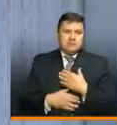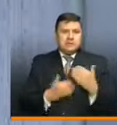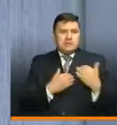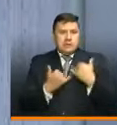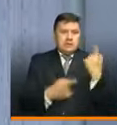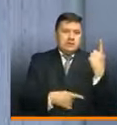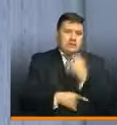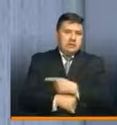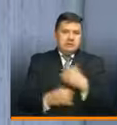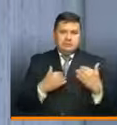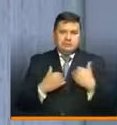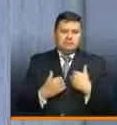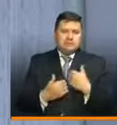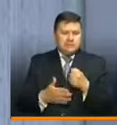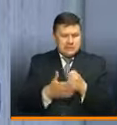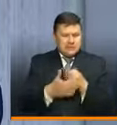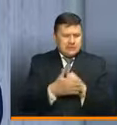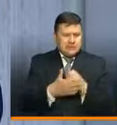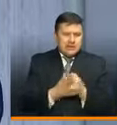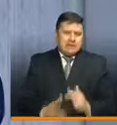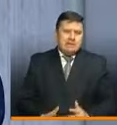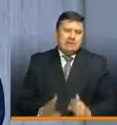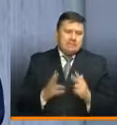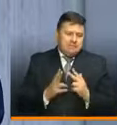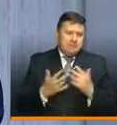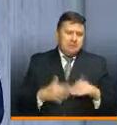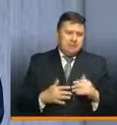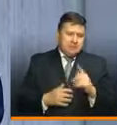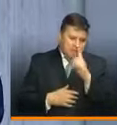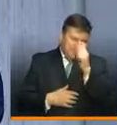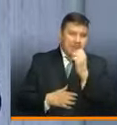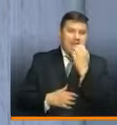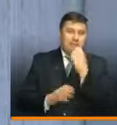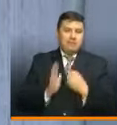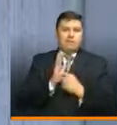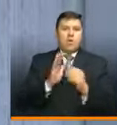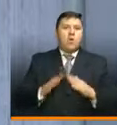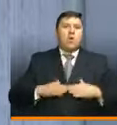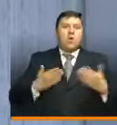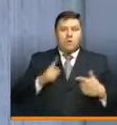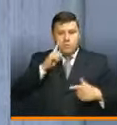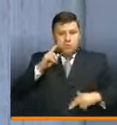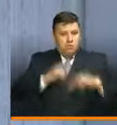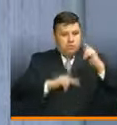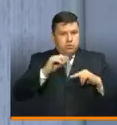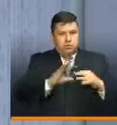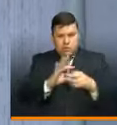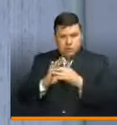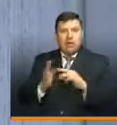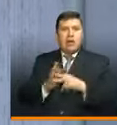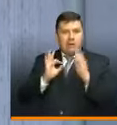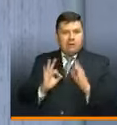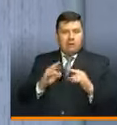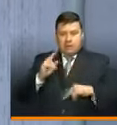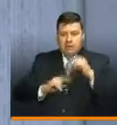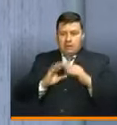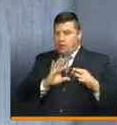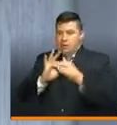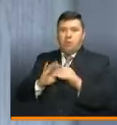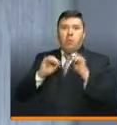día de hoy, esta convocatoria Reto Cascos de Vida, que es un digno ejemplo de cómo, construyendo en unidad, construyendo